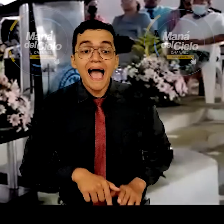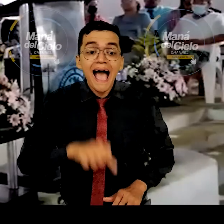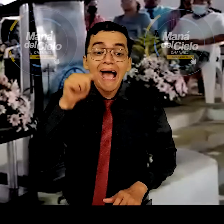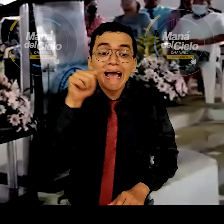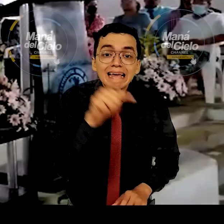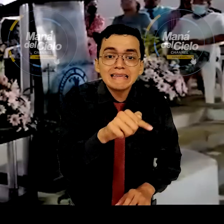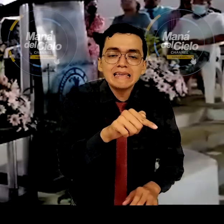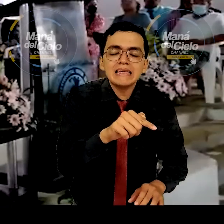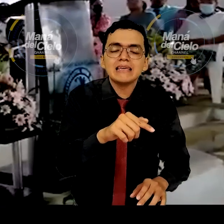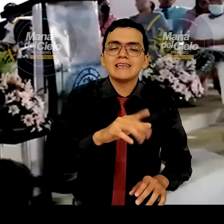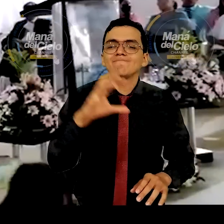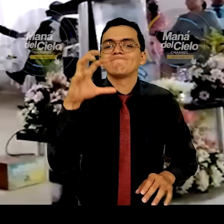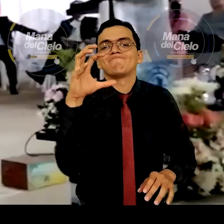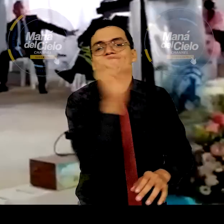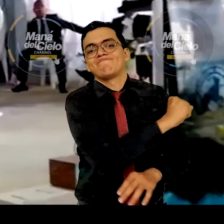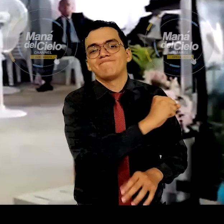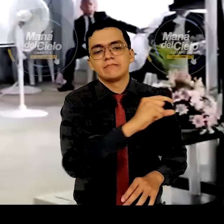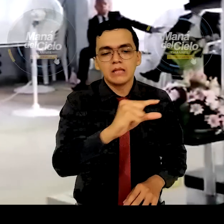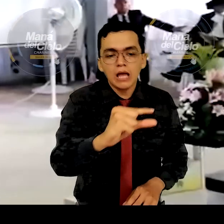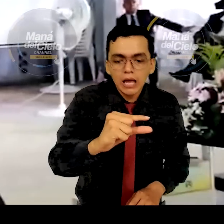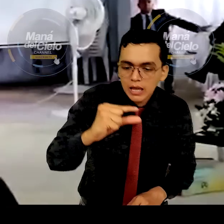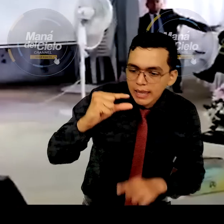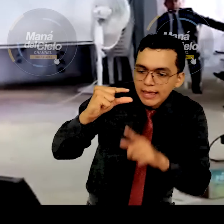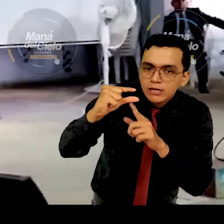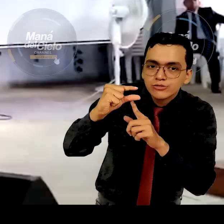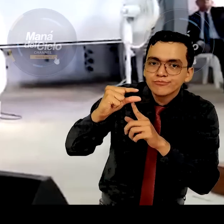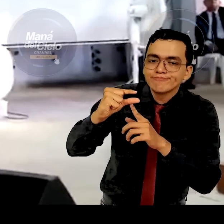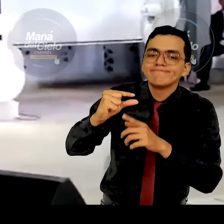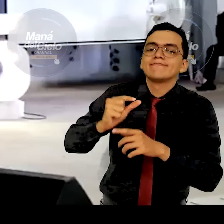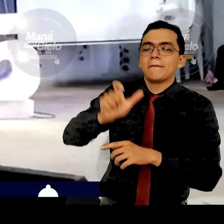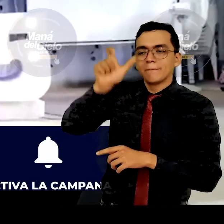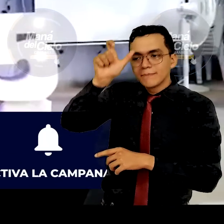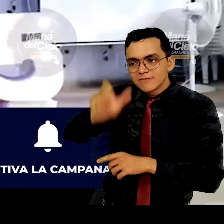que nosotros somos y hacemos.